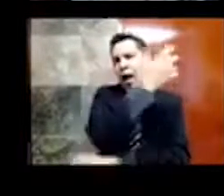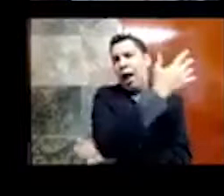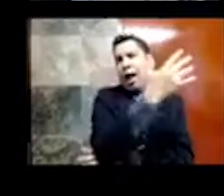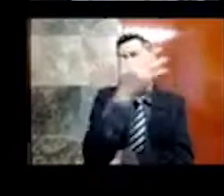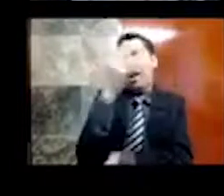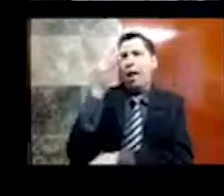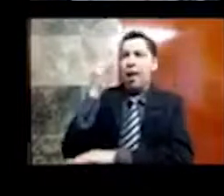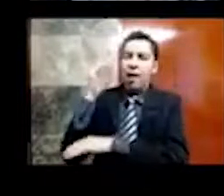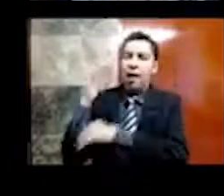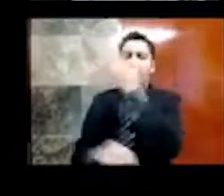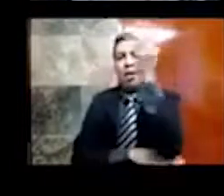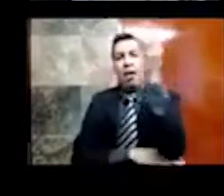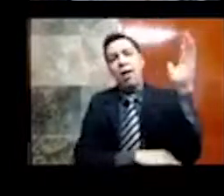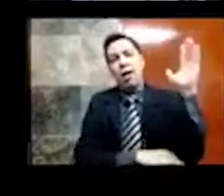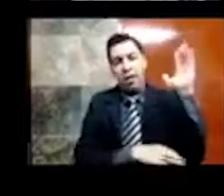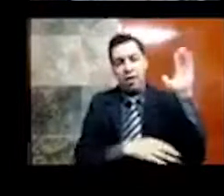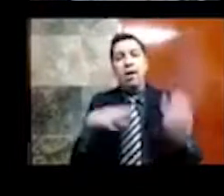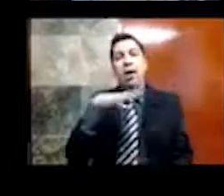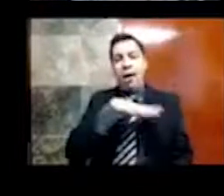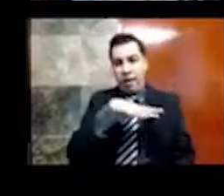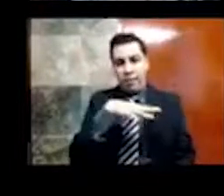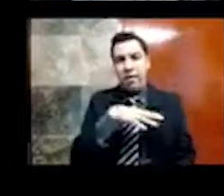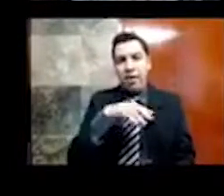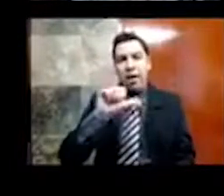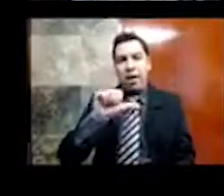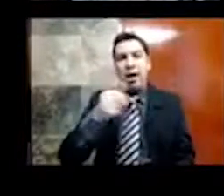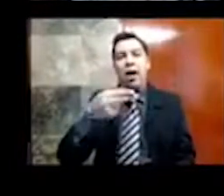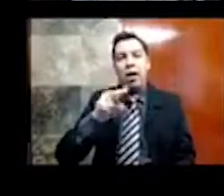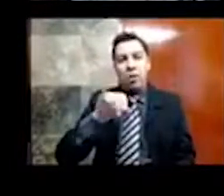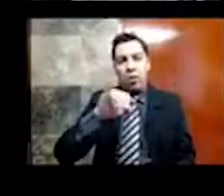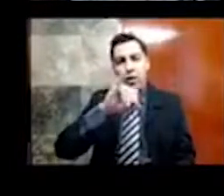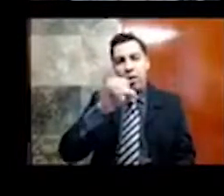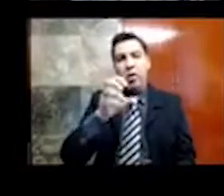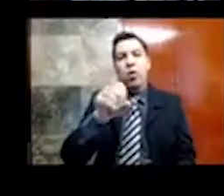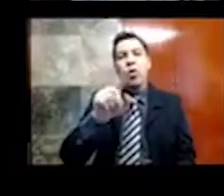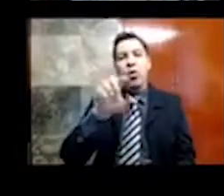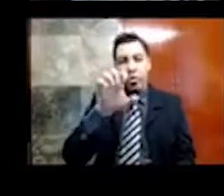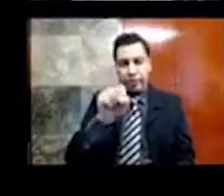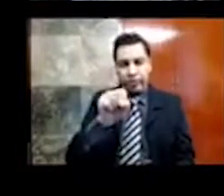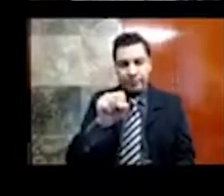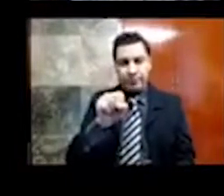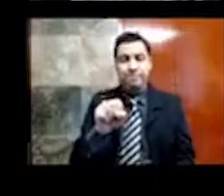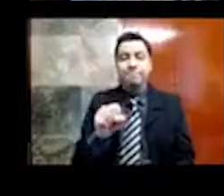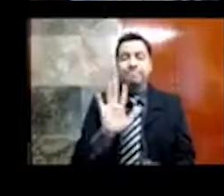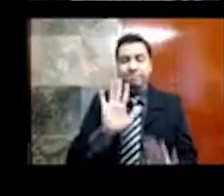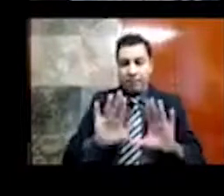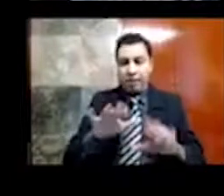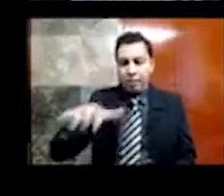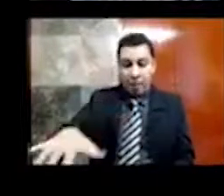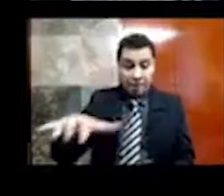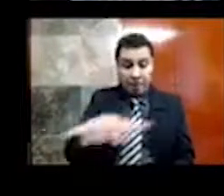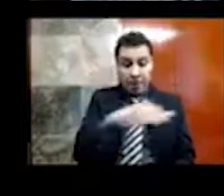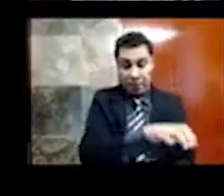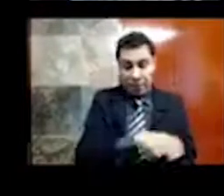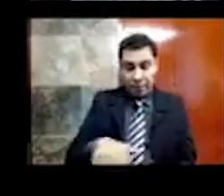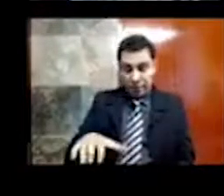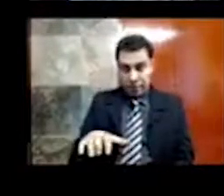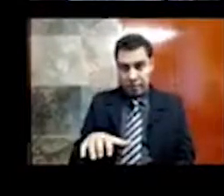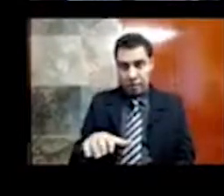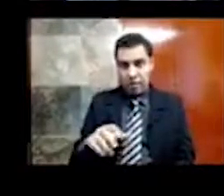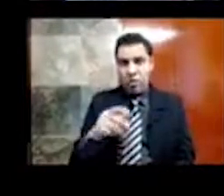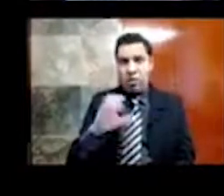aguejotes, como se les dice, y los barrios de Cholula eran 10 y siguen siendo 10 hoy en nuestros